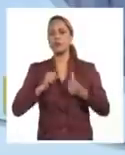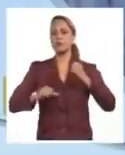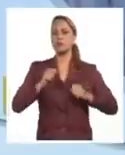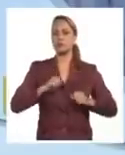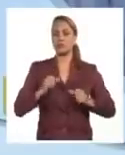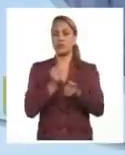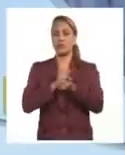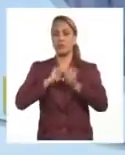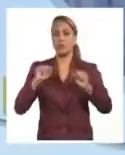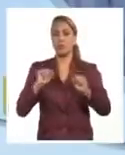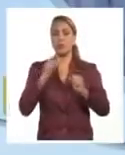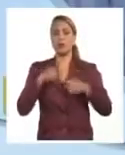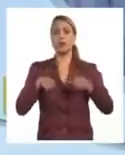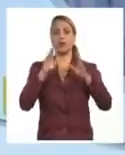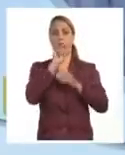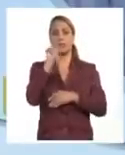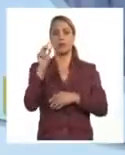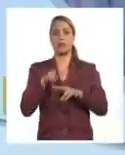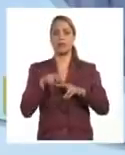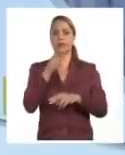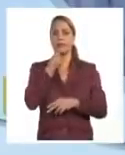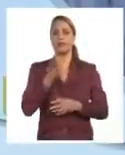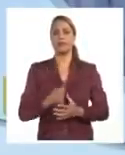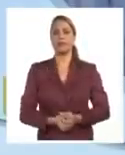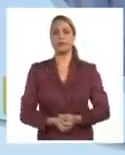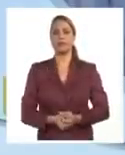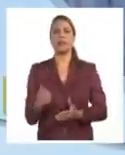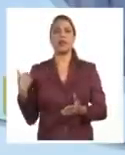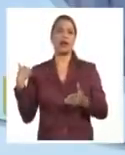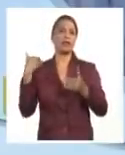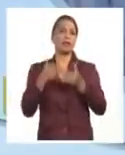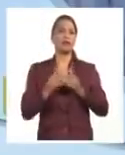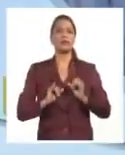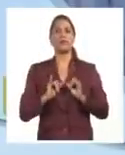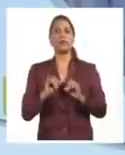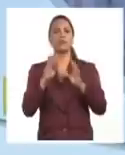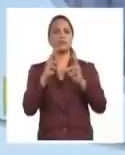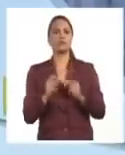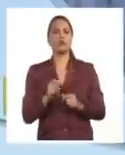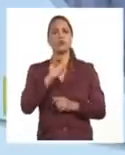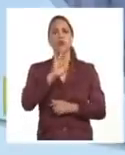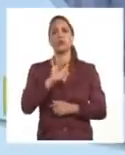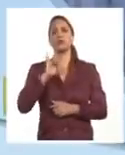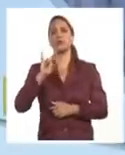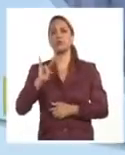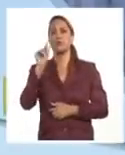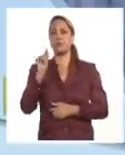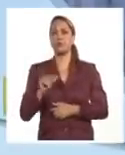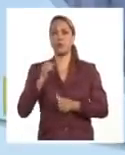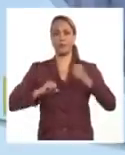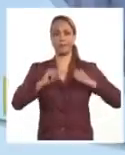accidente ocurrido en el Hotel Saratoga. Hasta el momento se reportan 89 personas